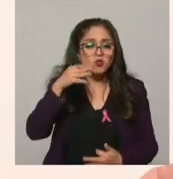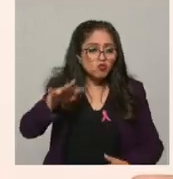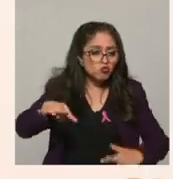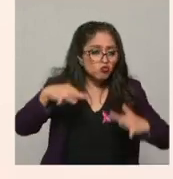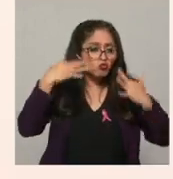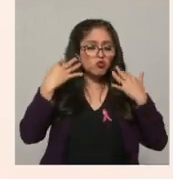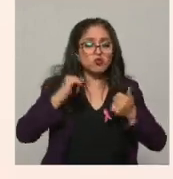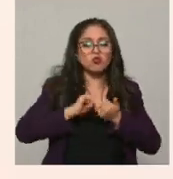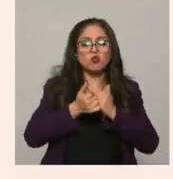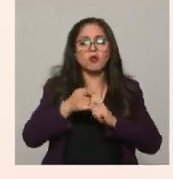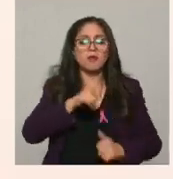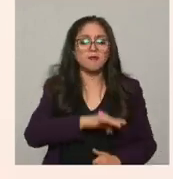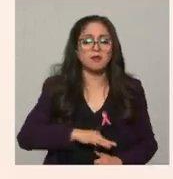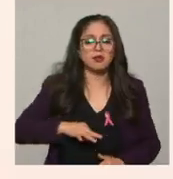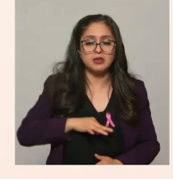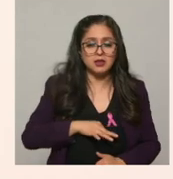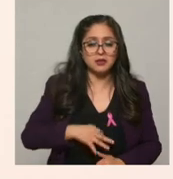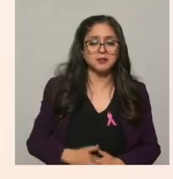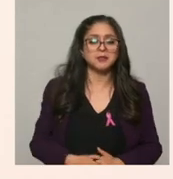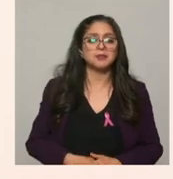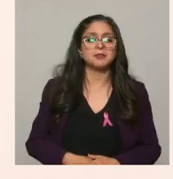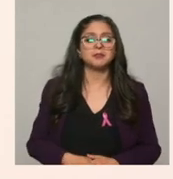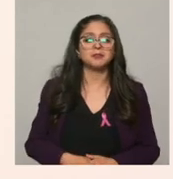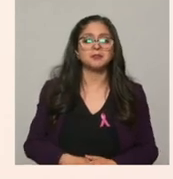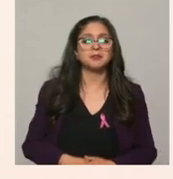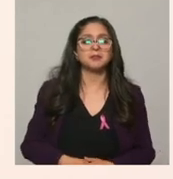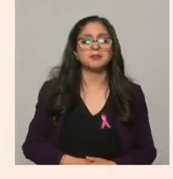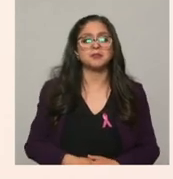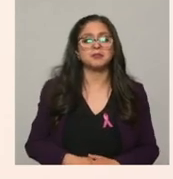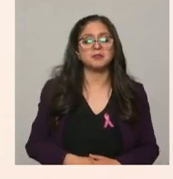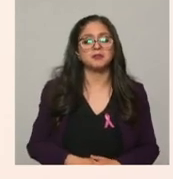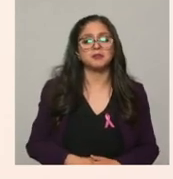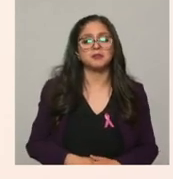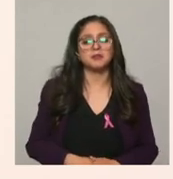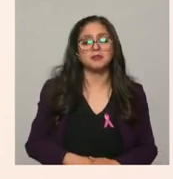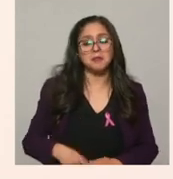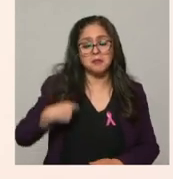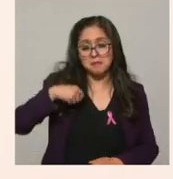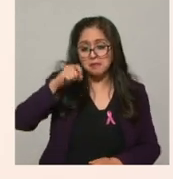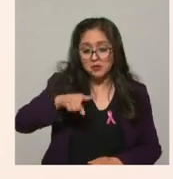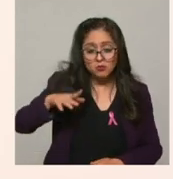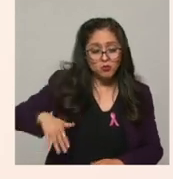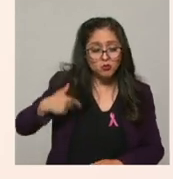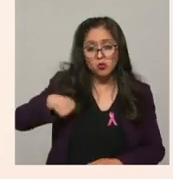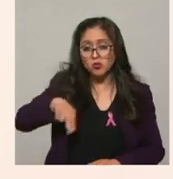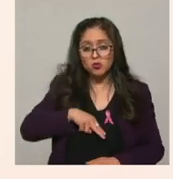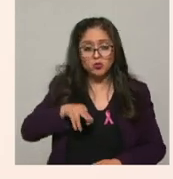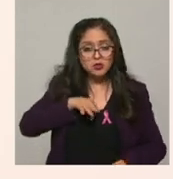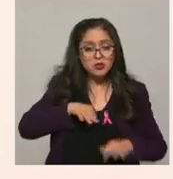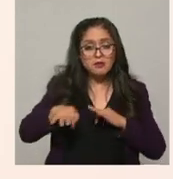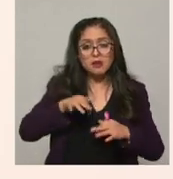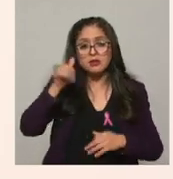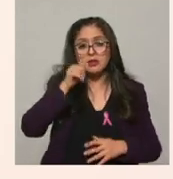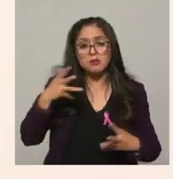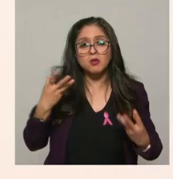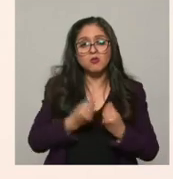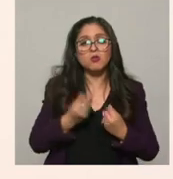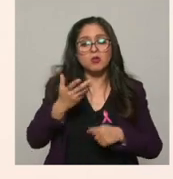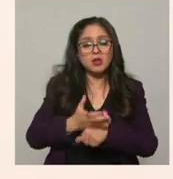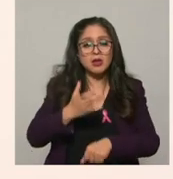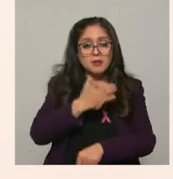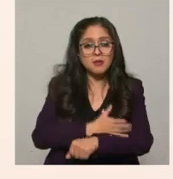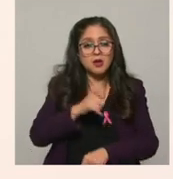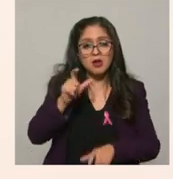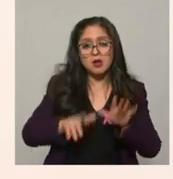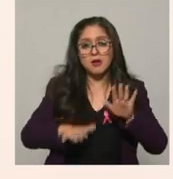proyectar esa felicidad, ¿no? Y bueno, en el caso de, vamos a seguir trabajando, vamos a seguir acompañando, cada acto de